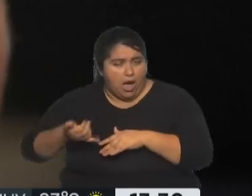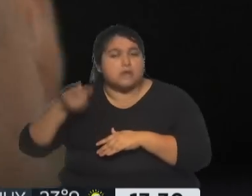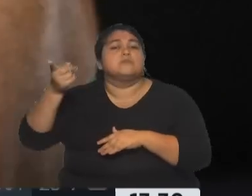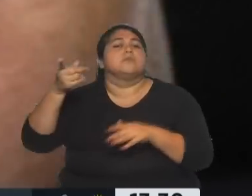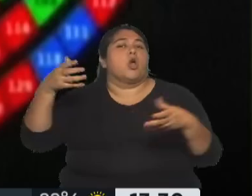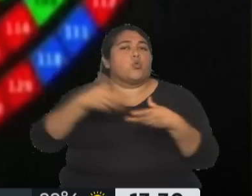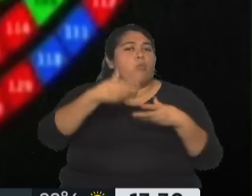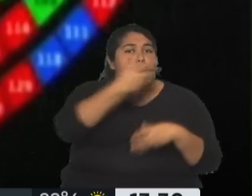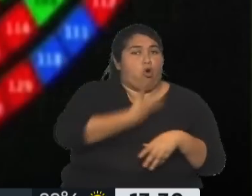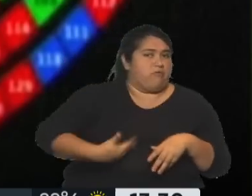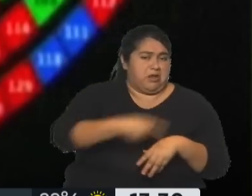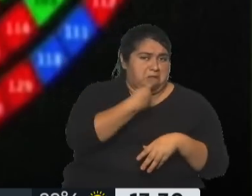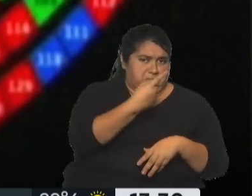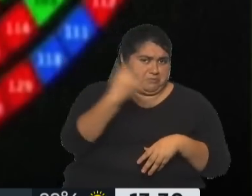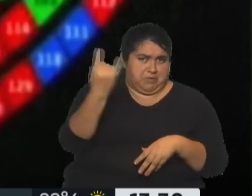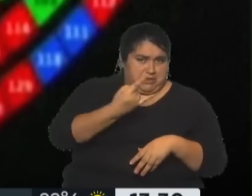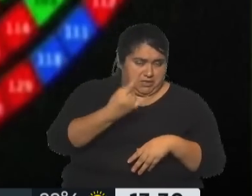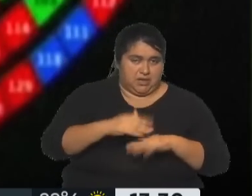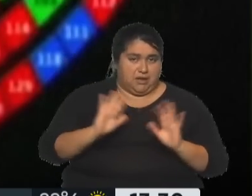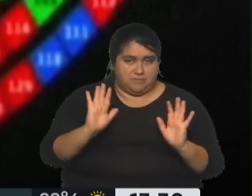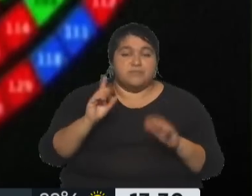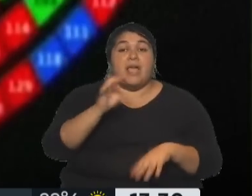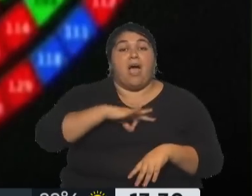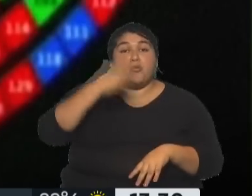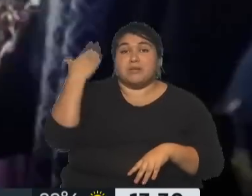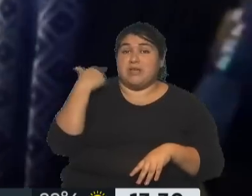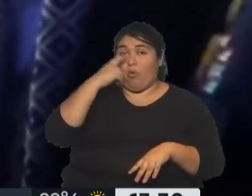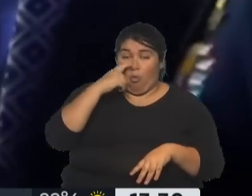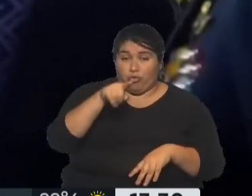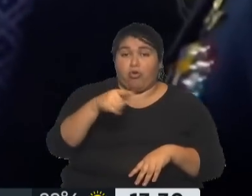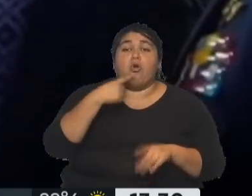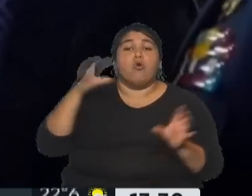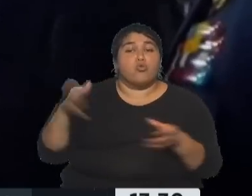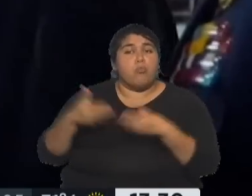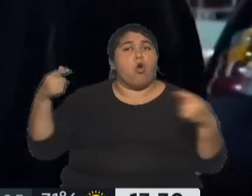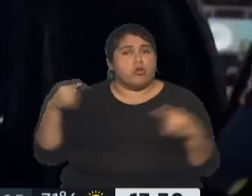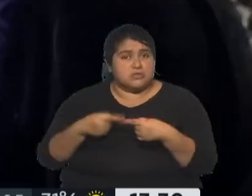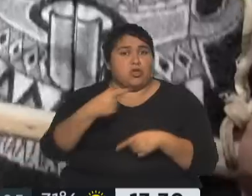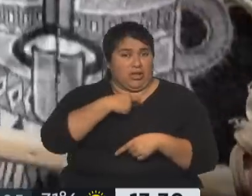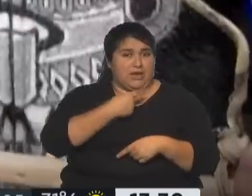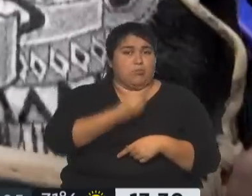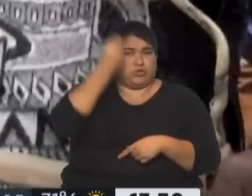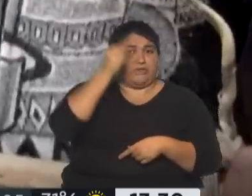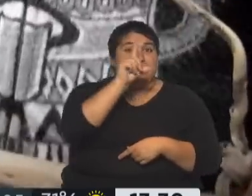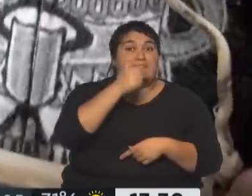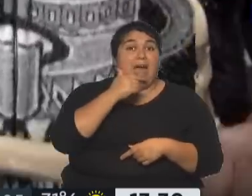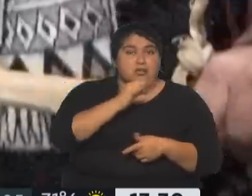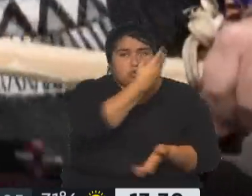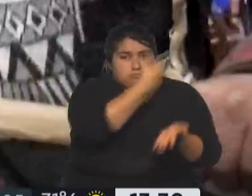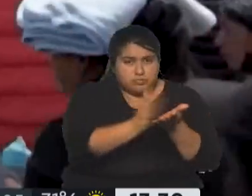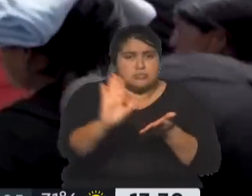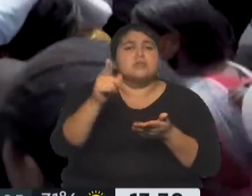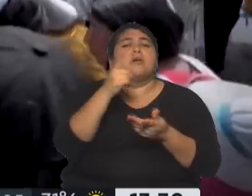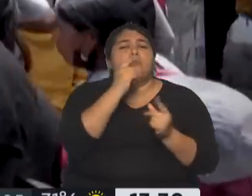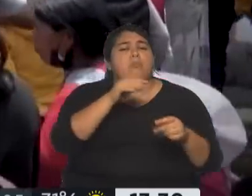lo desmiente. No ha sido aprobada. En junio del año pasado, la oposición ya intentó remover a Lasso del cargo durante las protestas lideradas